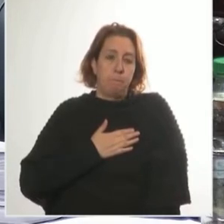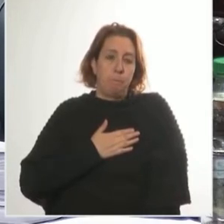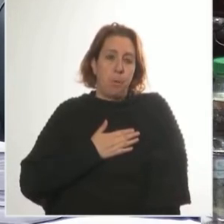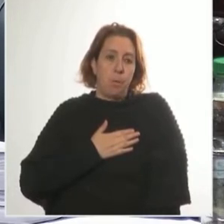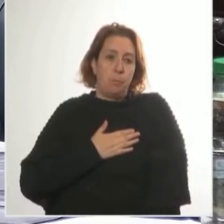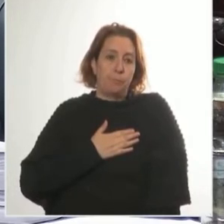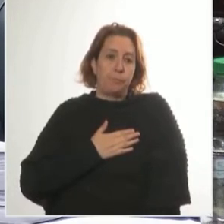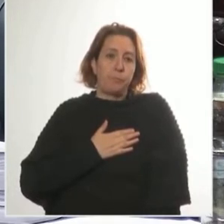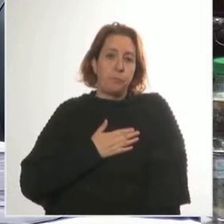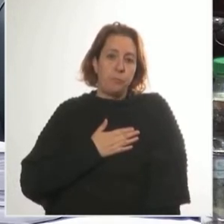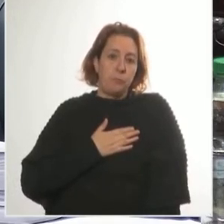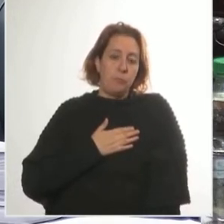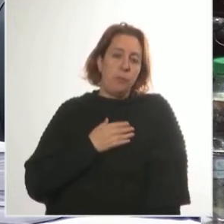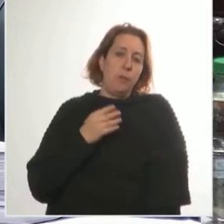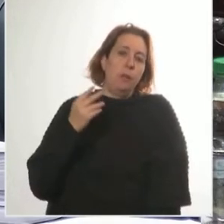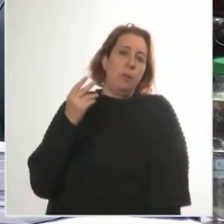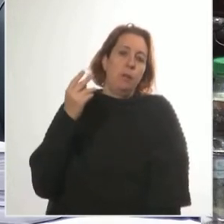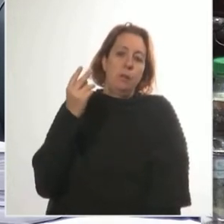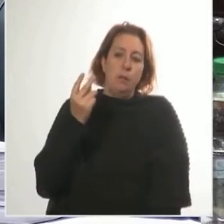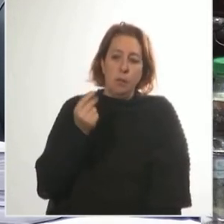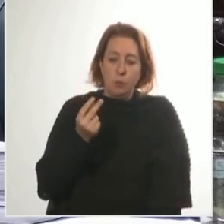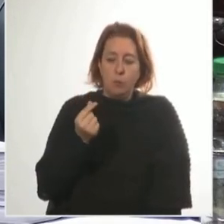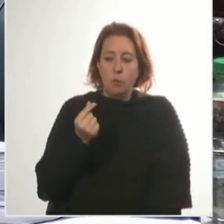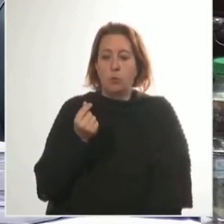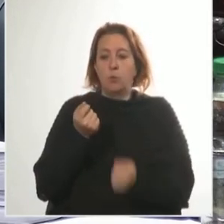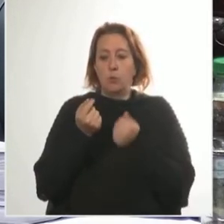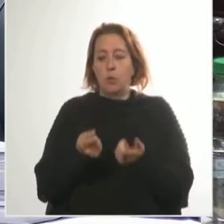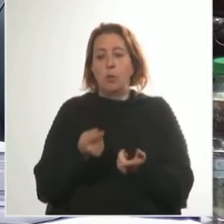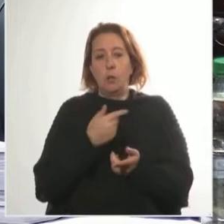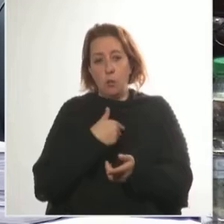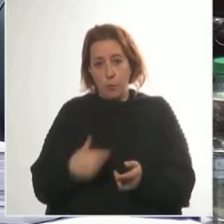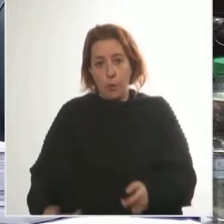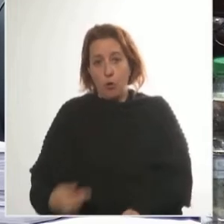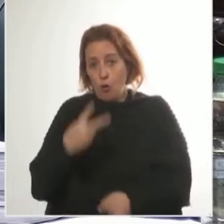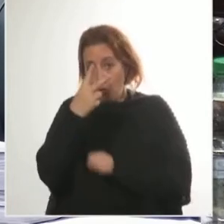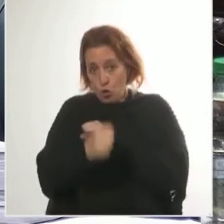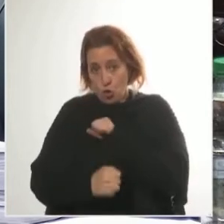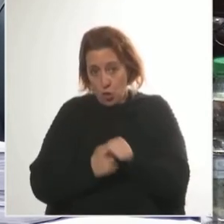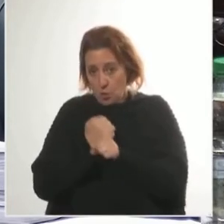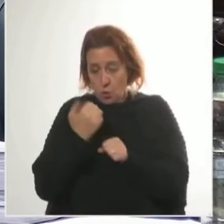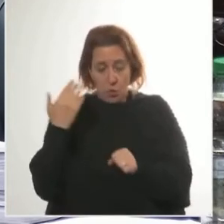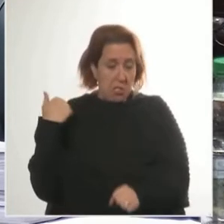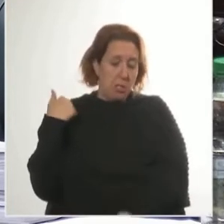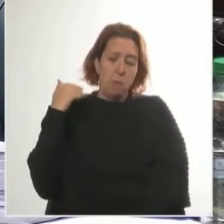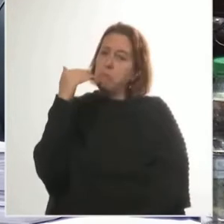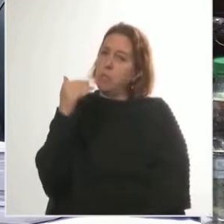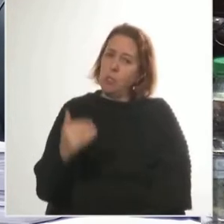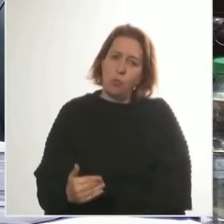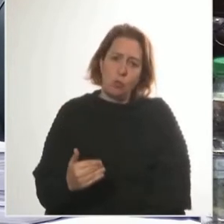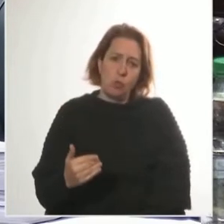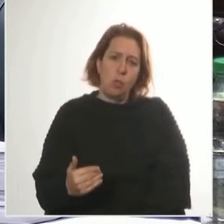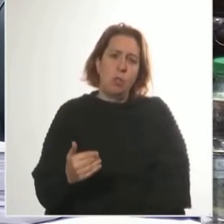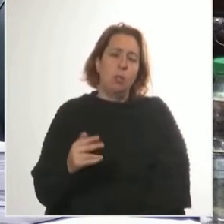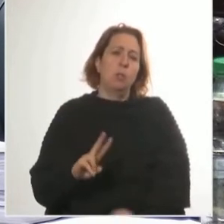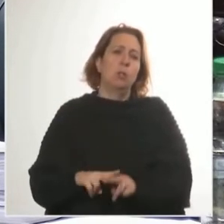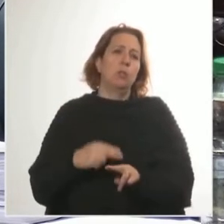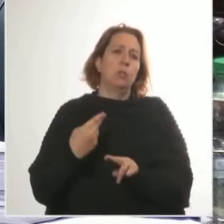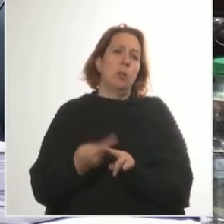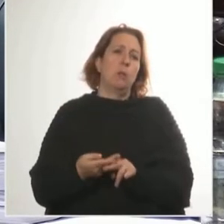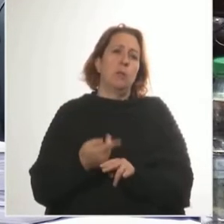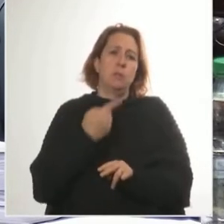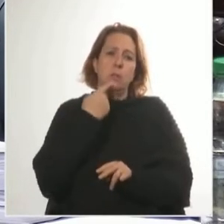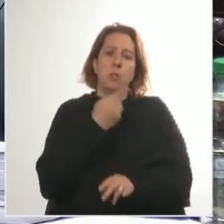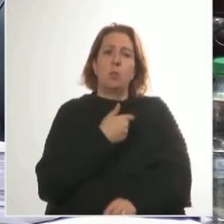Los recursos que volcó el gobierno en los 2 años anteriores fueron mucho menos de los que, reitero, el propio